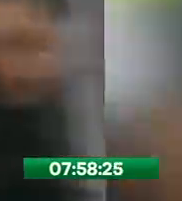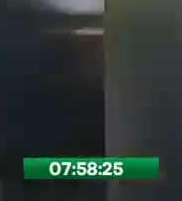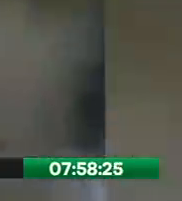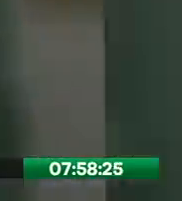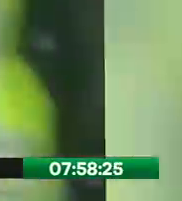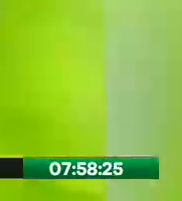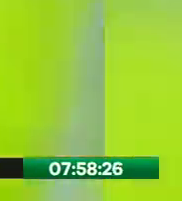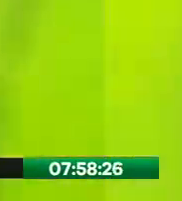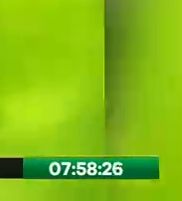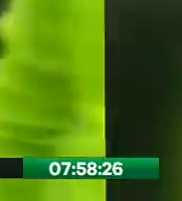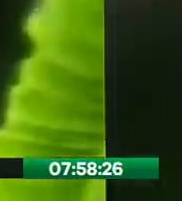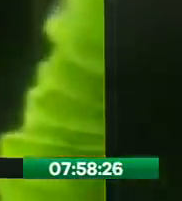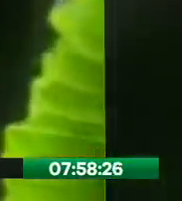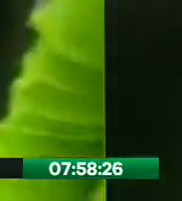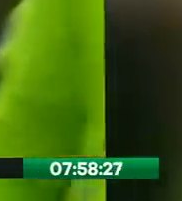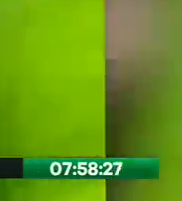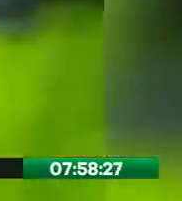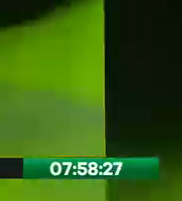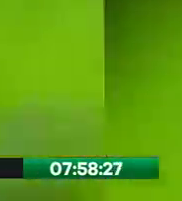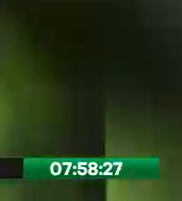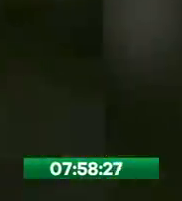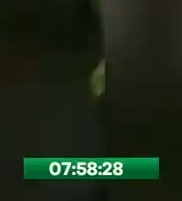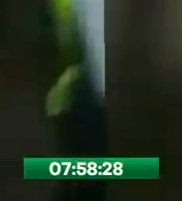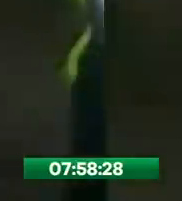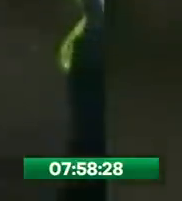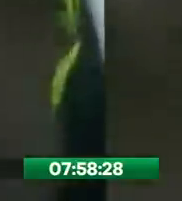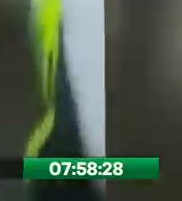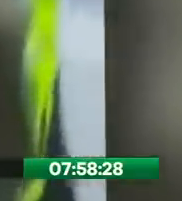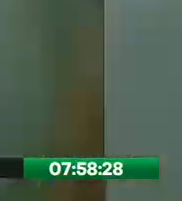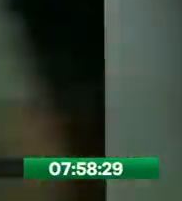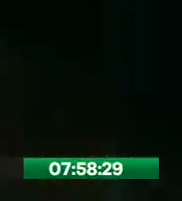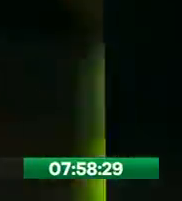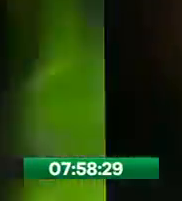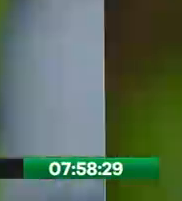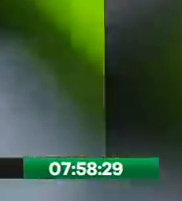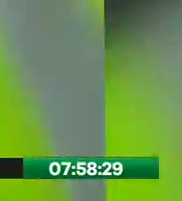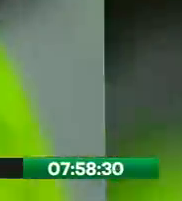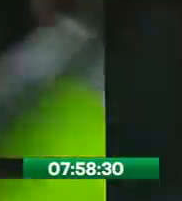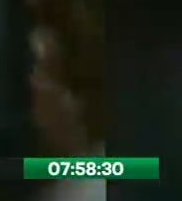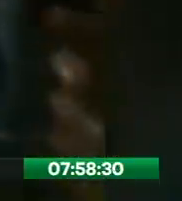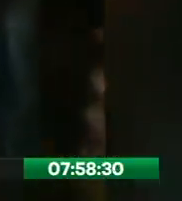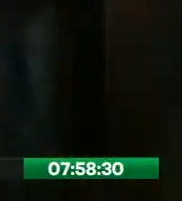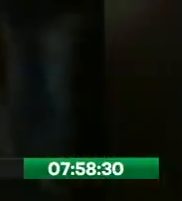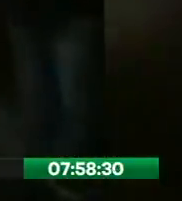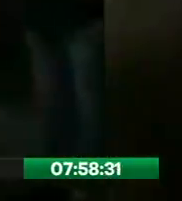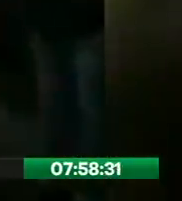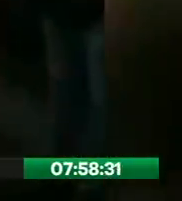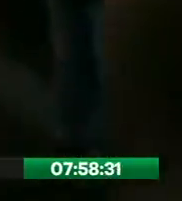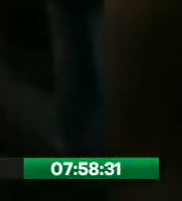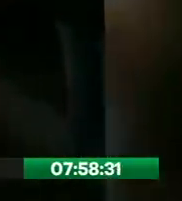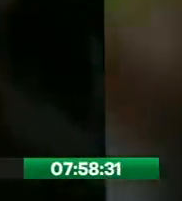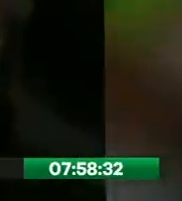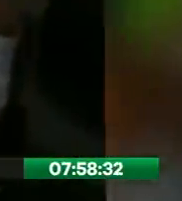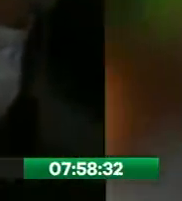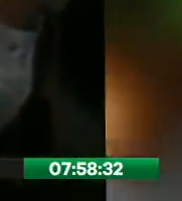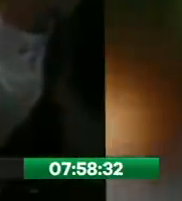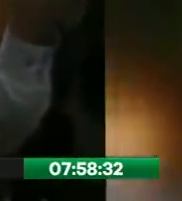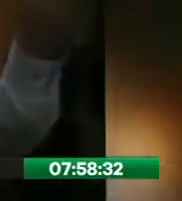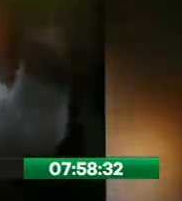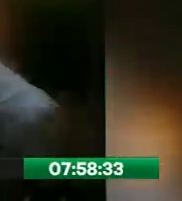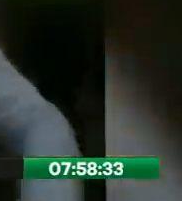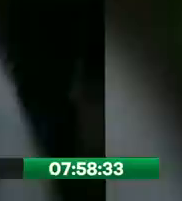en pantalla, luego de que produce este choque, en virtud de que aparentemente estaba con exceso de alcohol, de